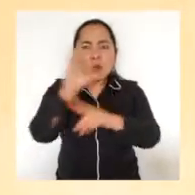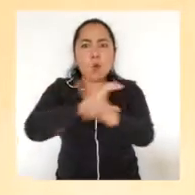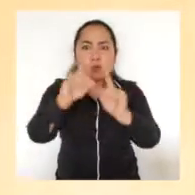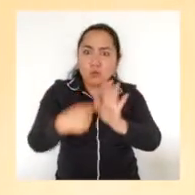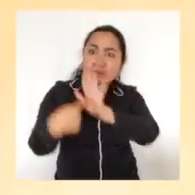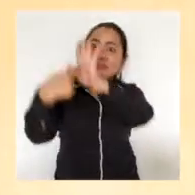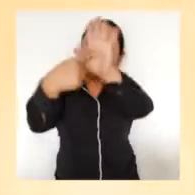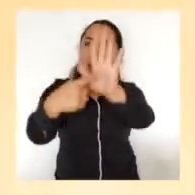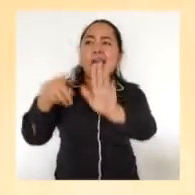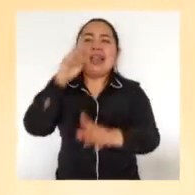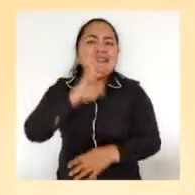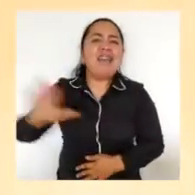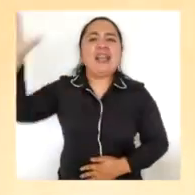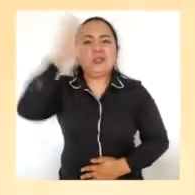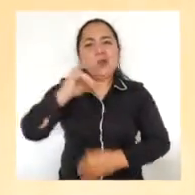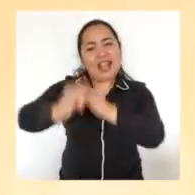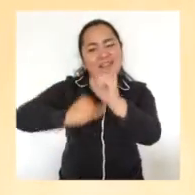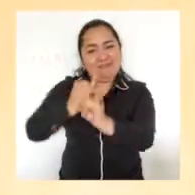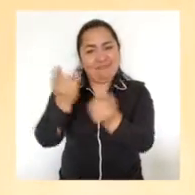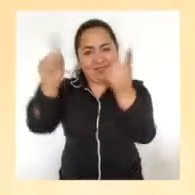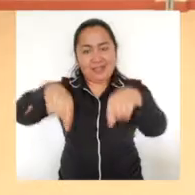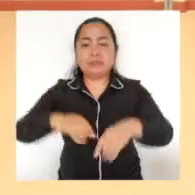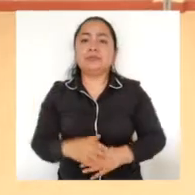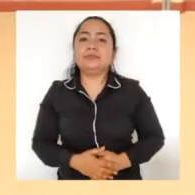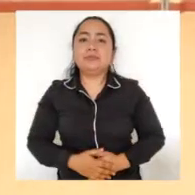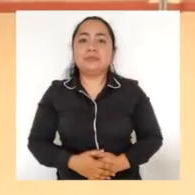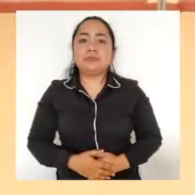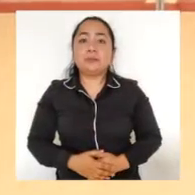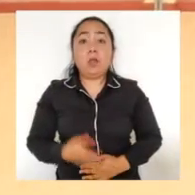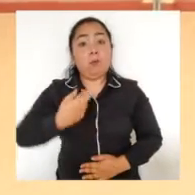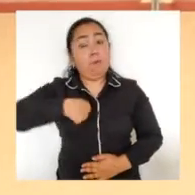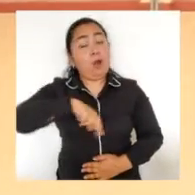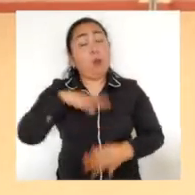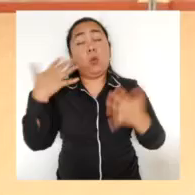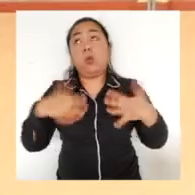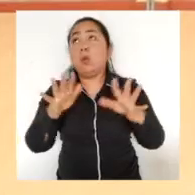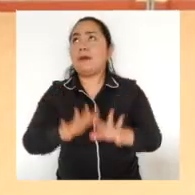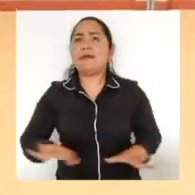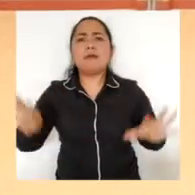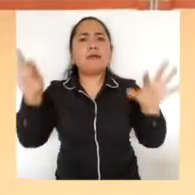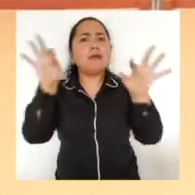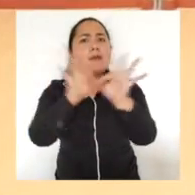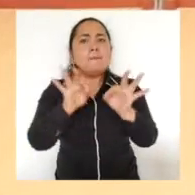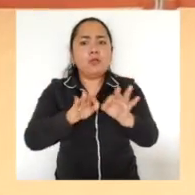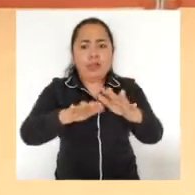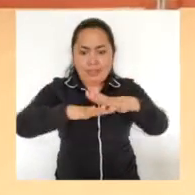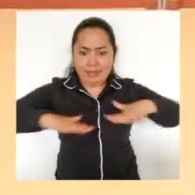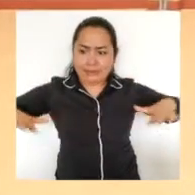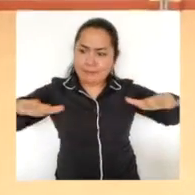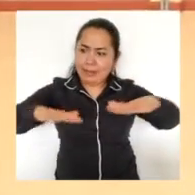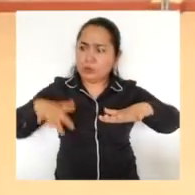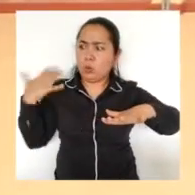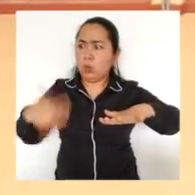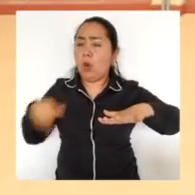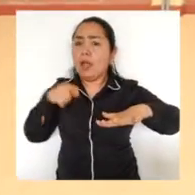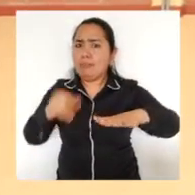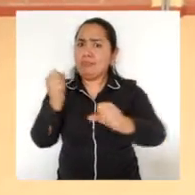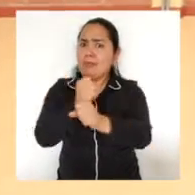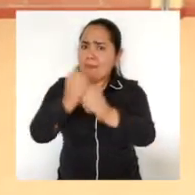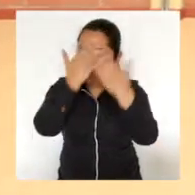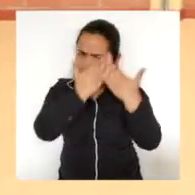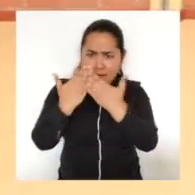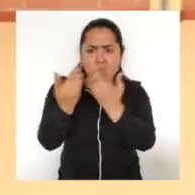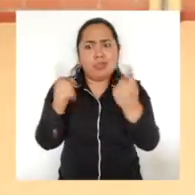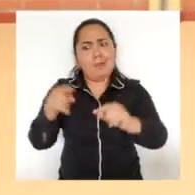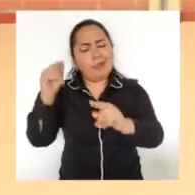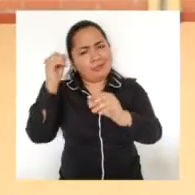ámbitos regional, nacional e internacional. Para nosotros es muy importante recibir este espacio de trabajo académico y cultural,